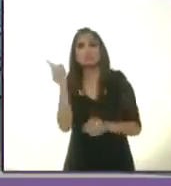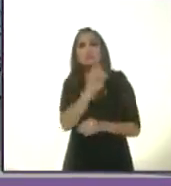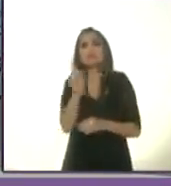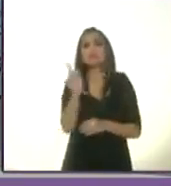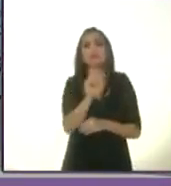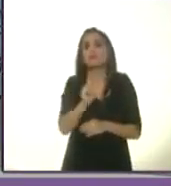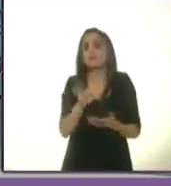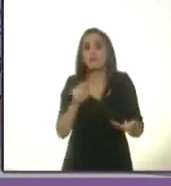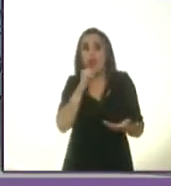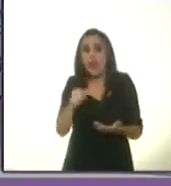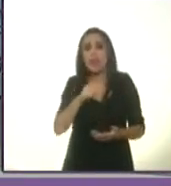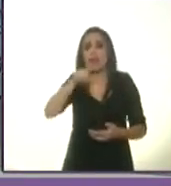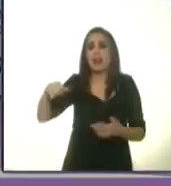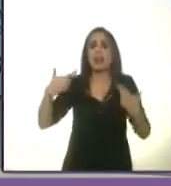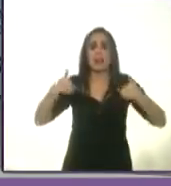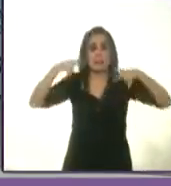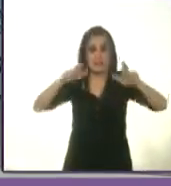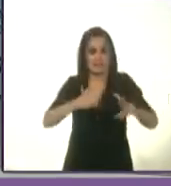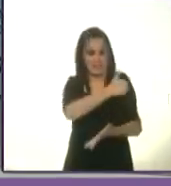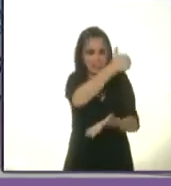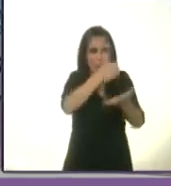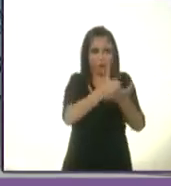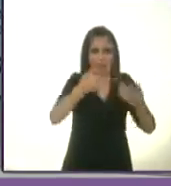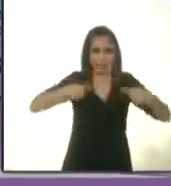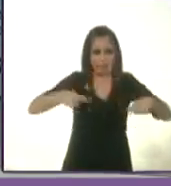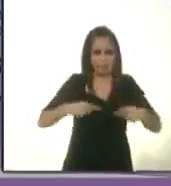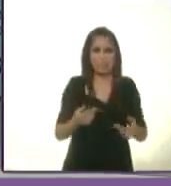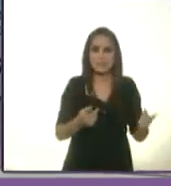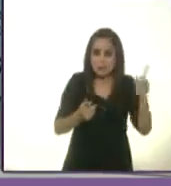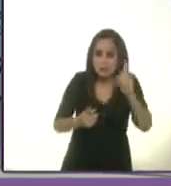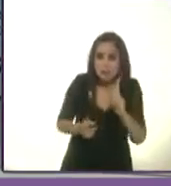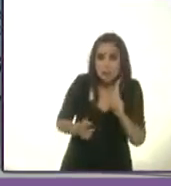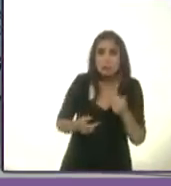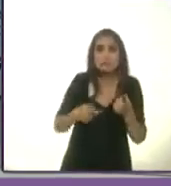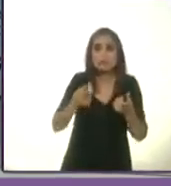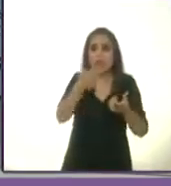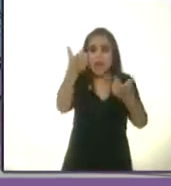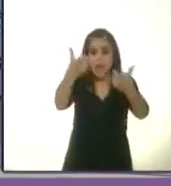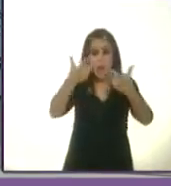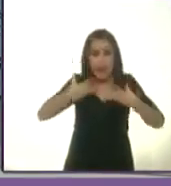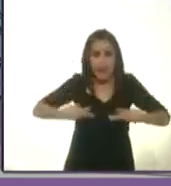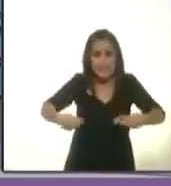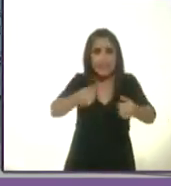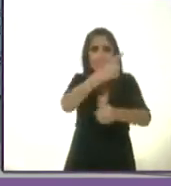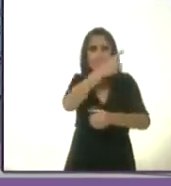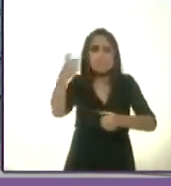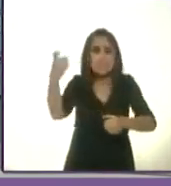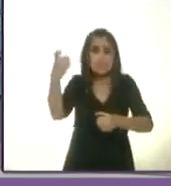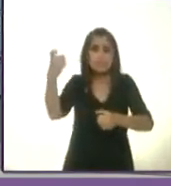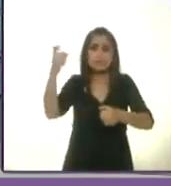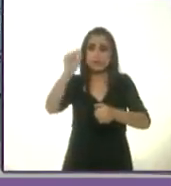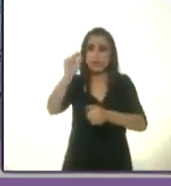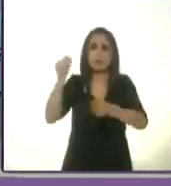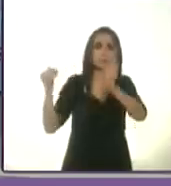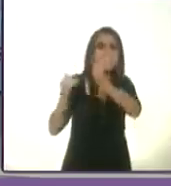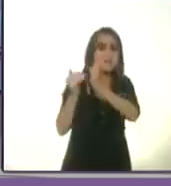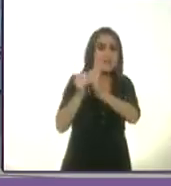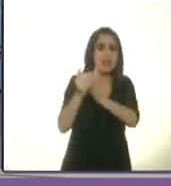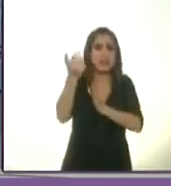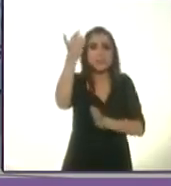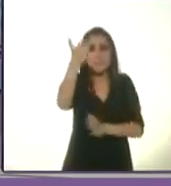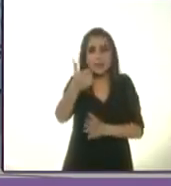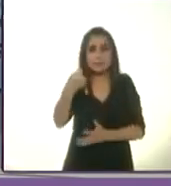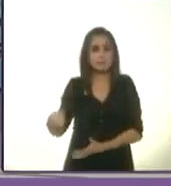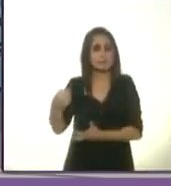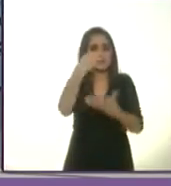representantes de los comités ciudadanos para poder gastar los más de 120 millones de pesos que llegan